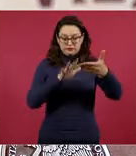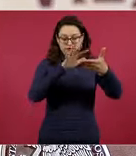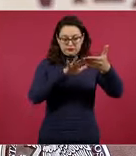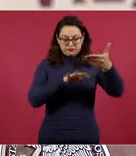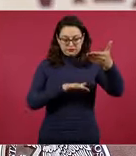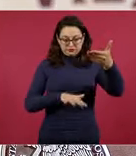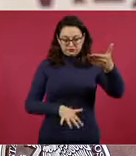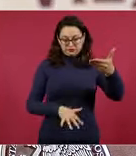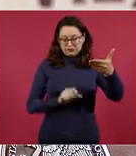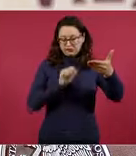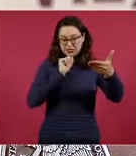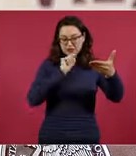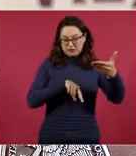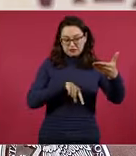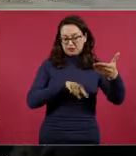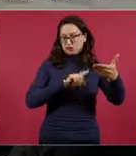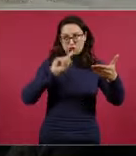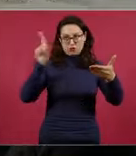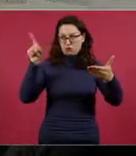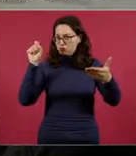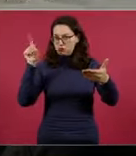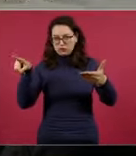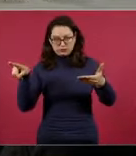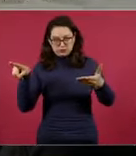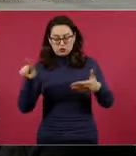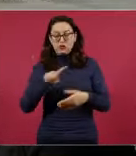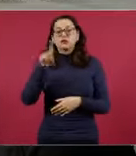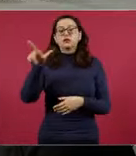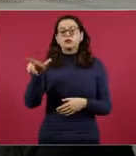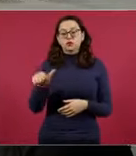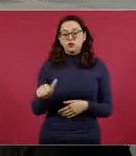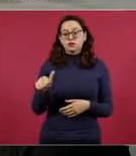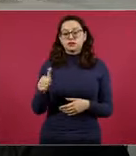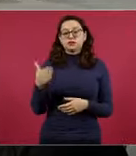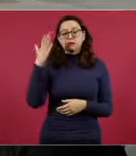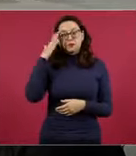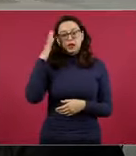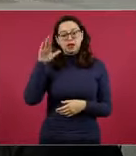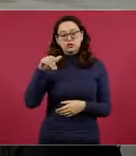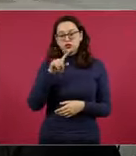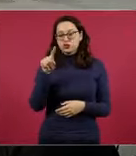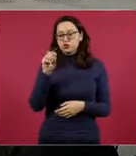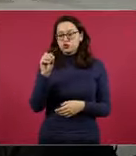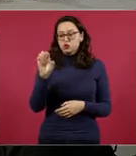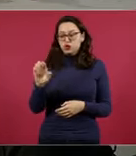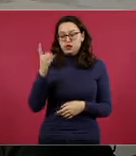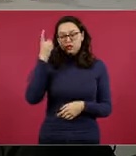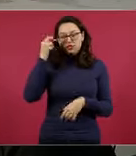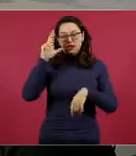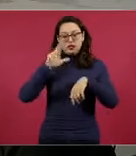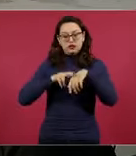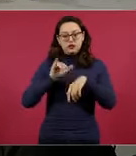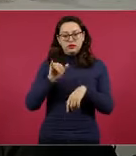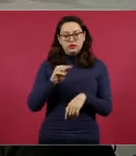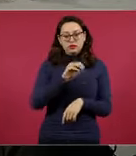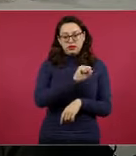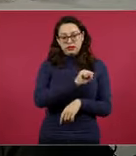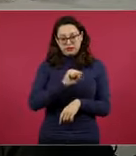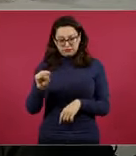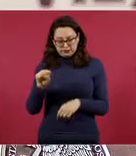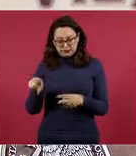unas palabras que voy a señalar breve, el maestro Zoé Robledo, director médico del IMSS, y a continuación el